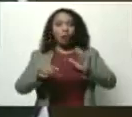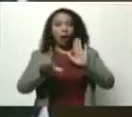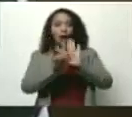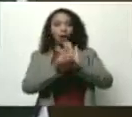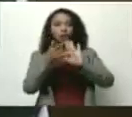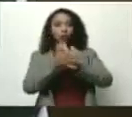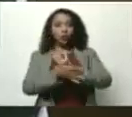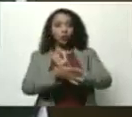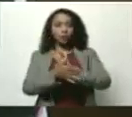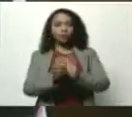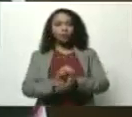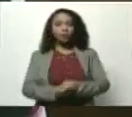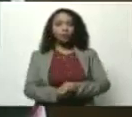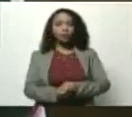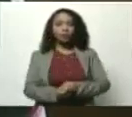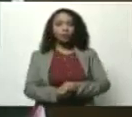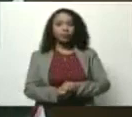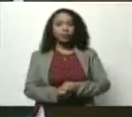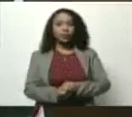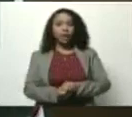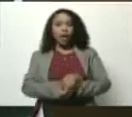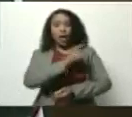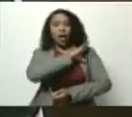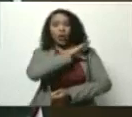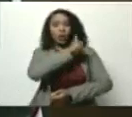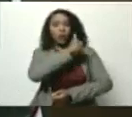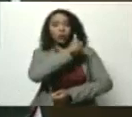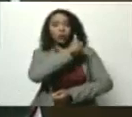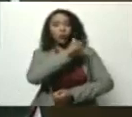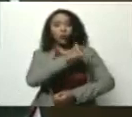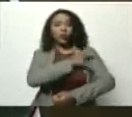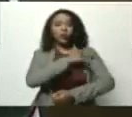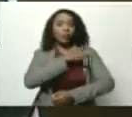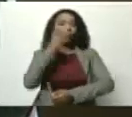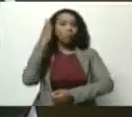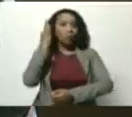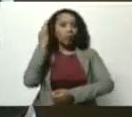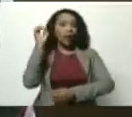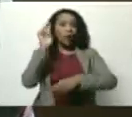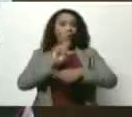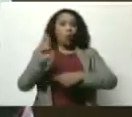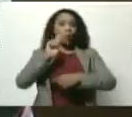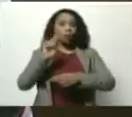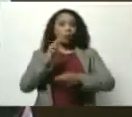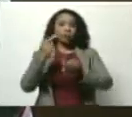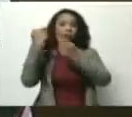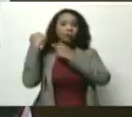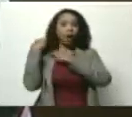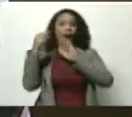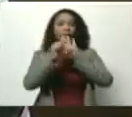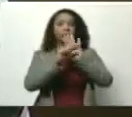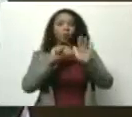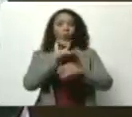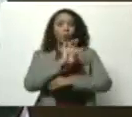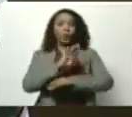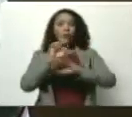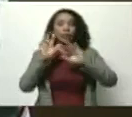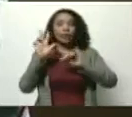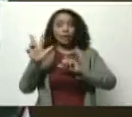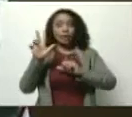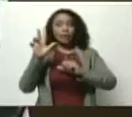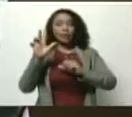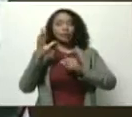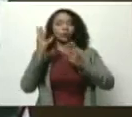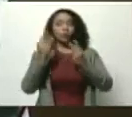la rectora de la universidad en uso de las atribuciones que le confiere el artículo 43 numeral 9 del